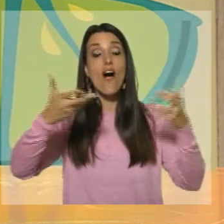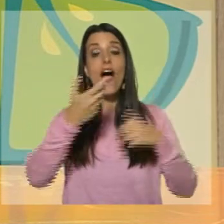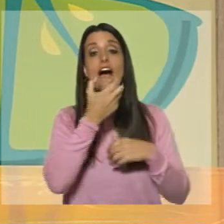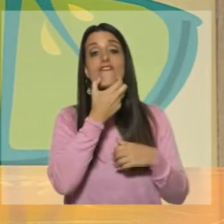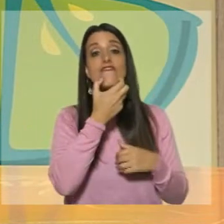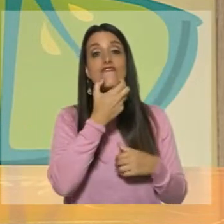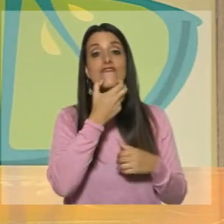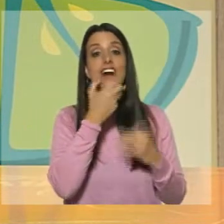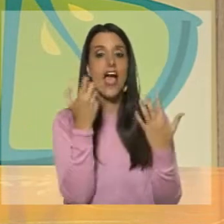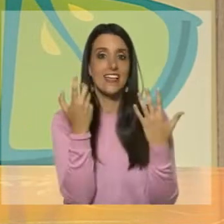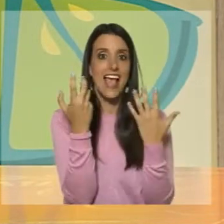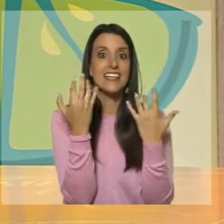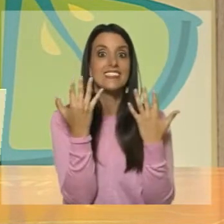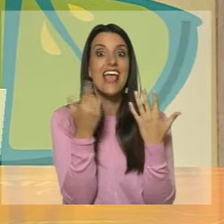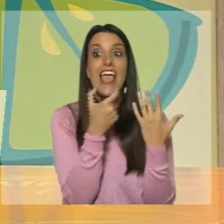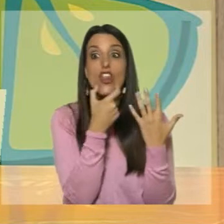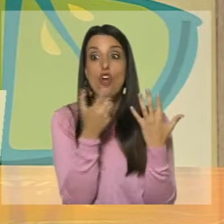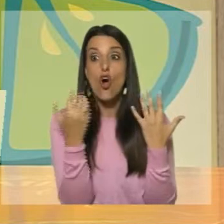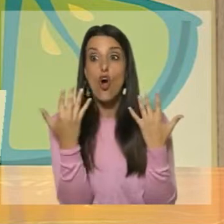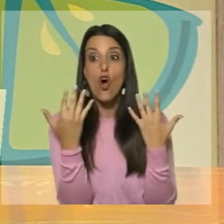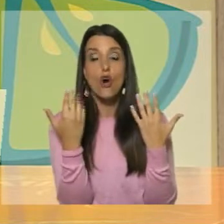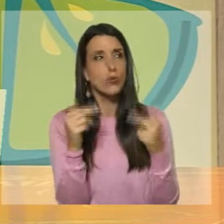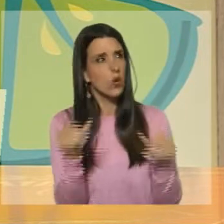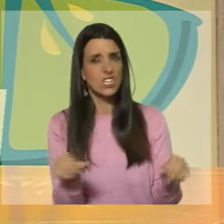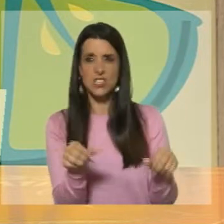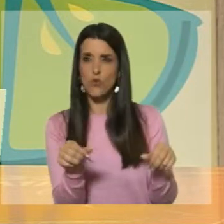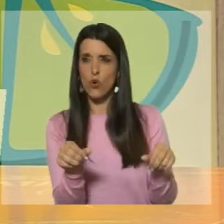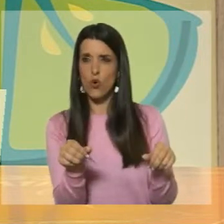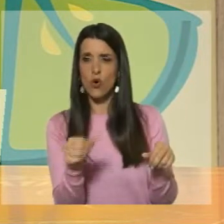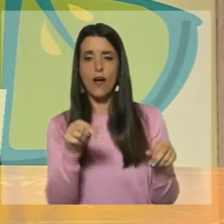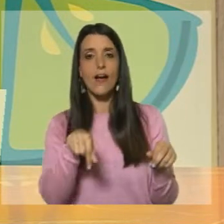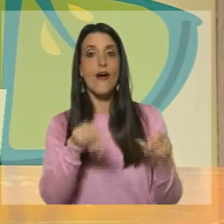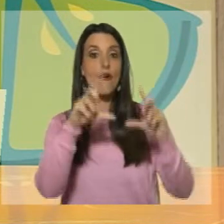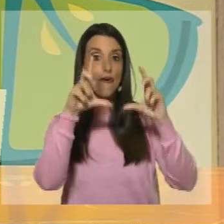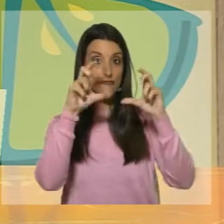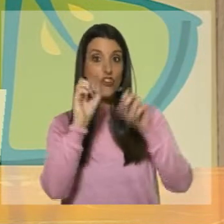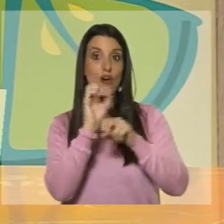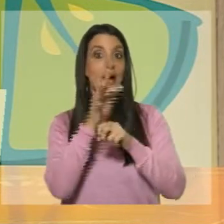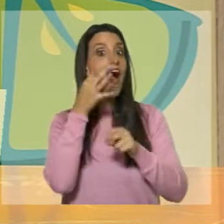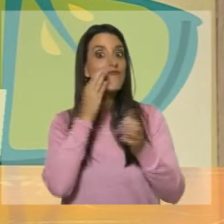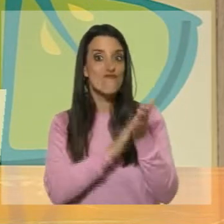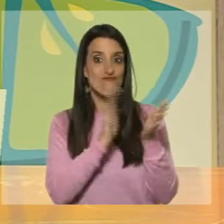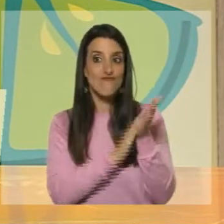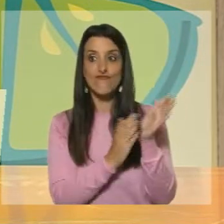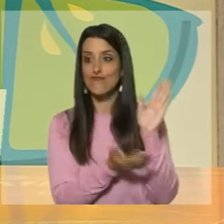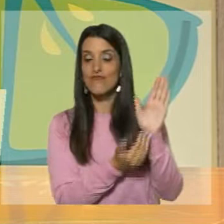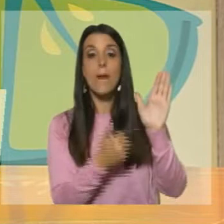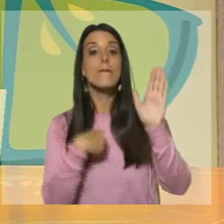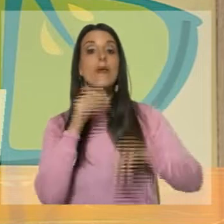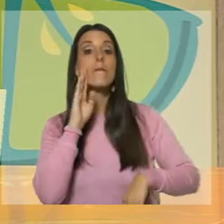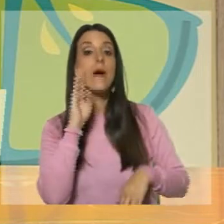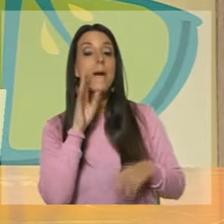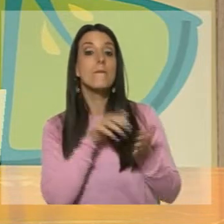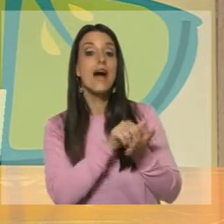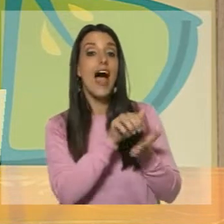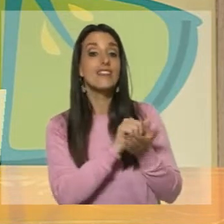alfajores caseros. ¡Ay, qué rico! Nunca hicimos, creo, alfajores. Y nos manda fotos que testifica esto, que es así. Mi mamá hizo la masa y yo